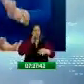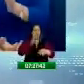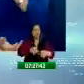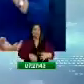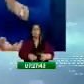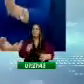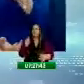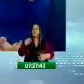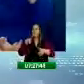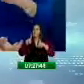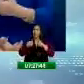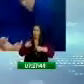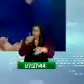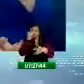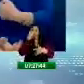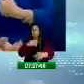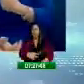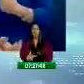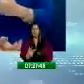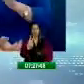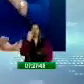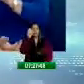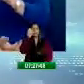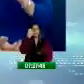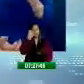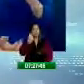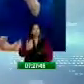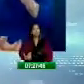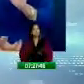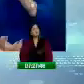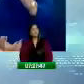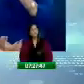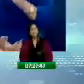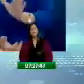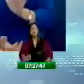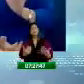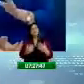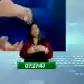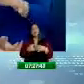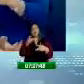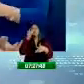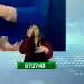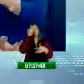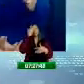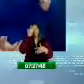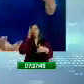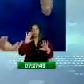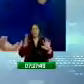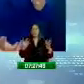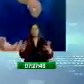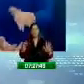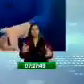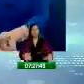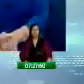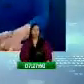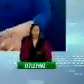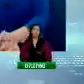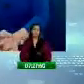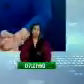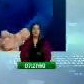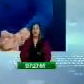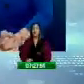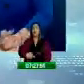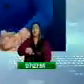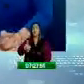ha sido clara y categórica en señalar que está bien de salud, que no ha sido contagiada, como tampoco, de acuerdo a lo que